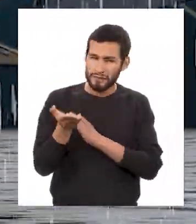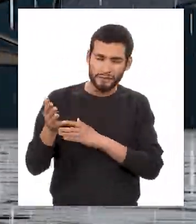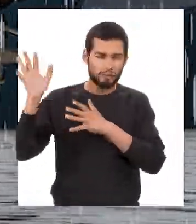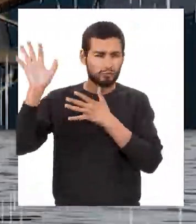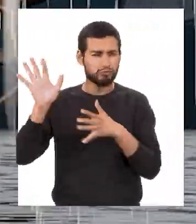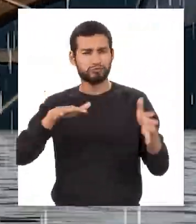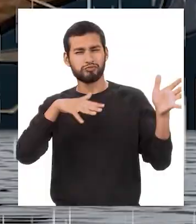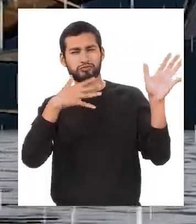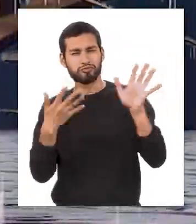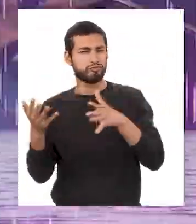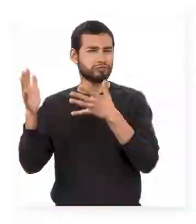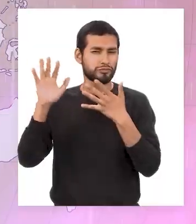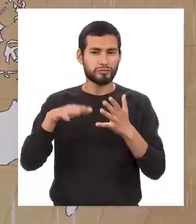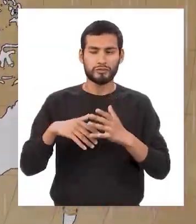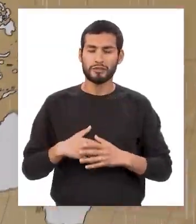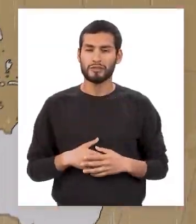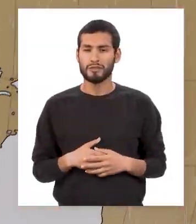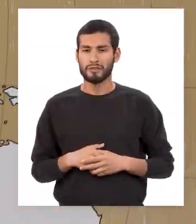atravesar una tempestad.